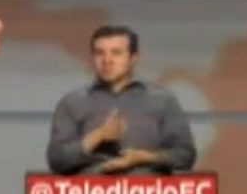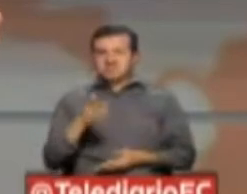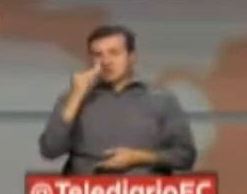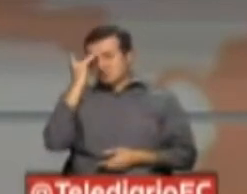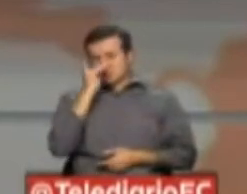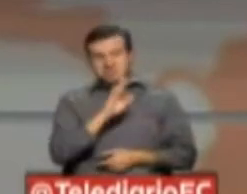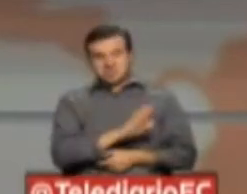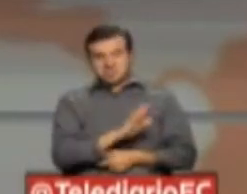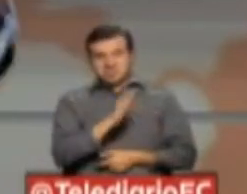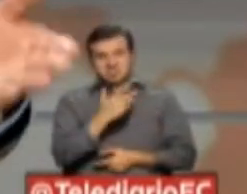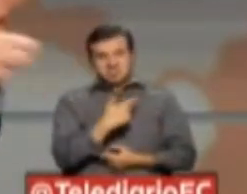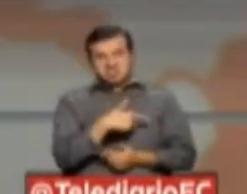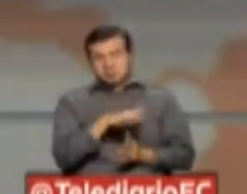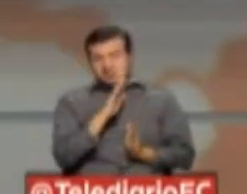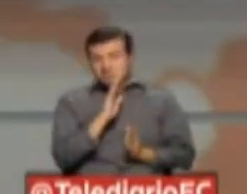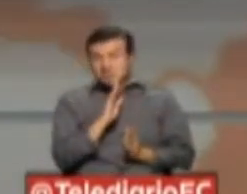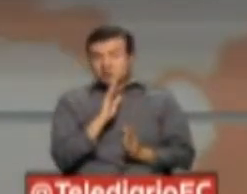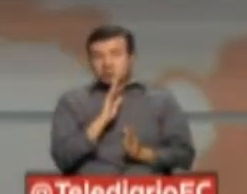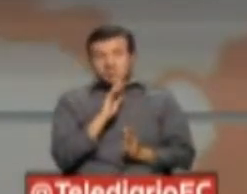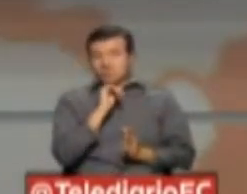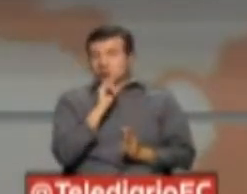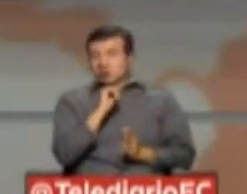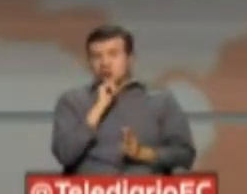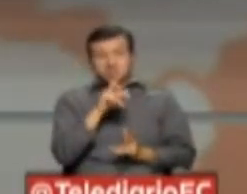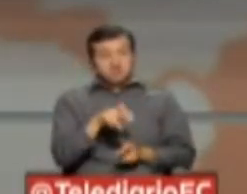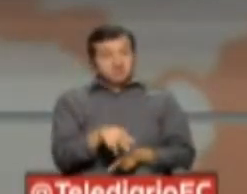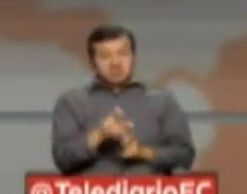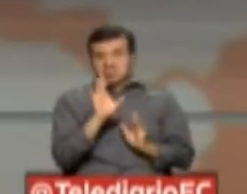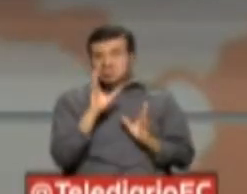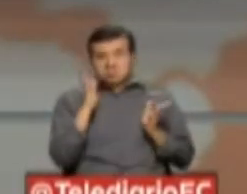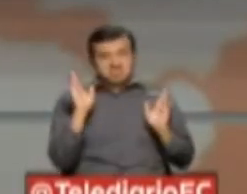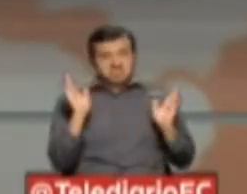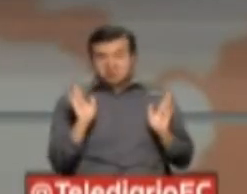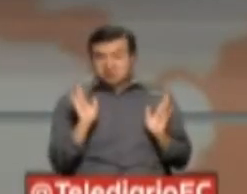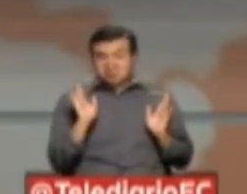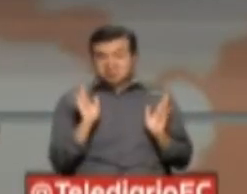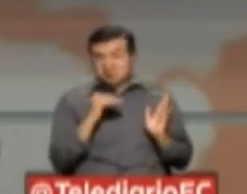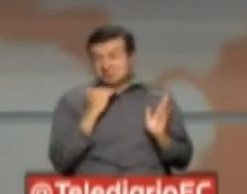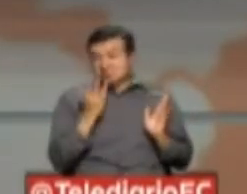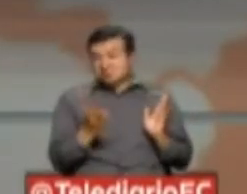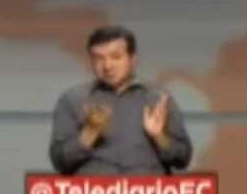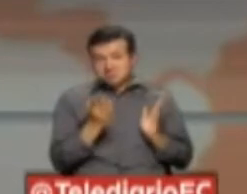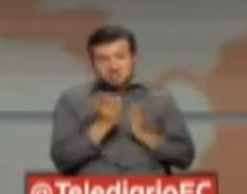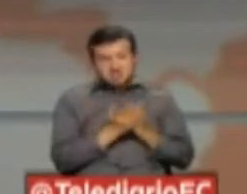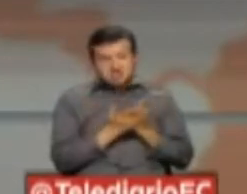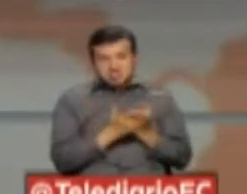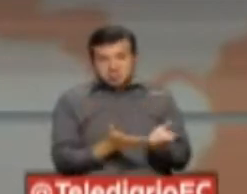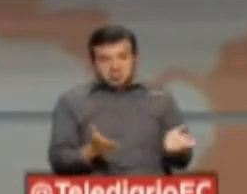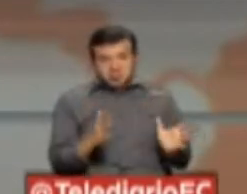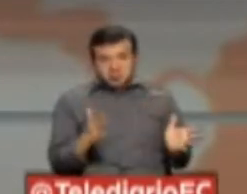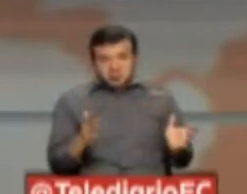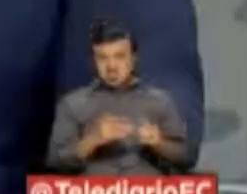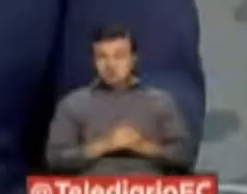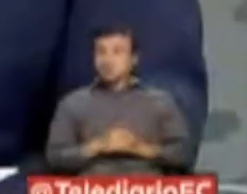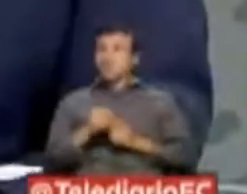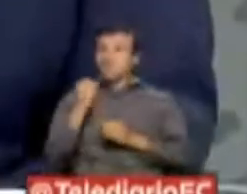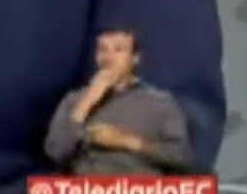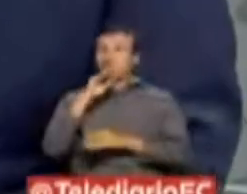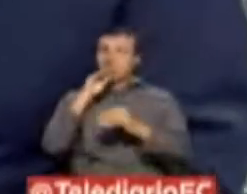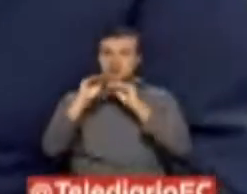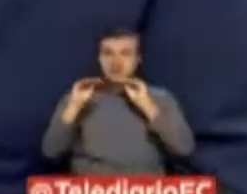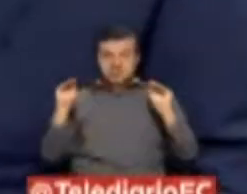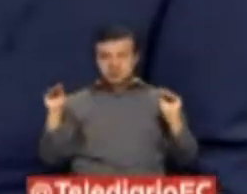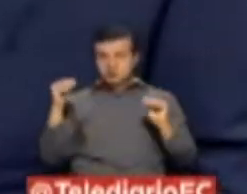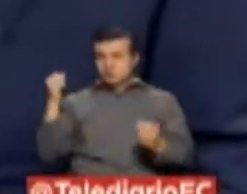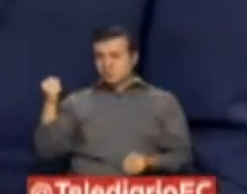desee sin inclusive sacar los permisos correspondientes para hacer ese tipo de servicio de la